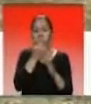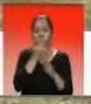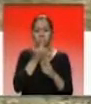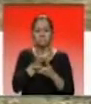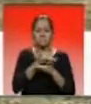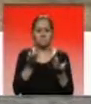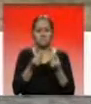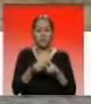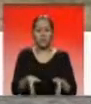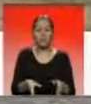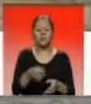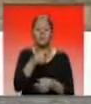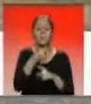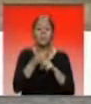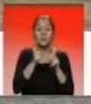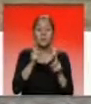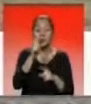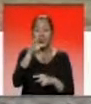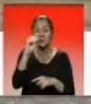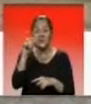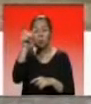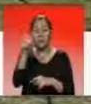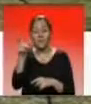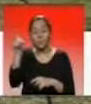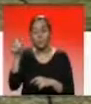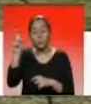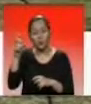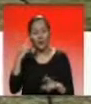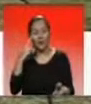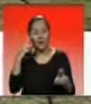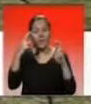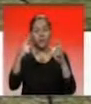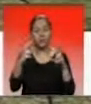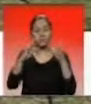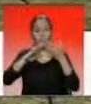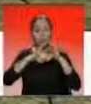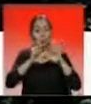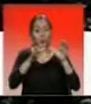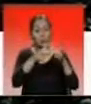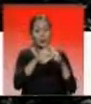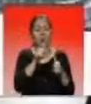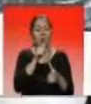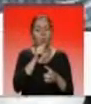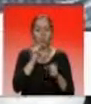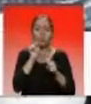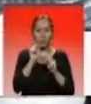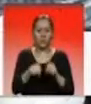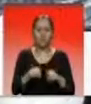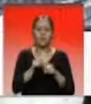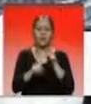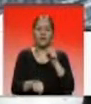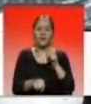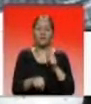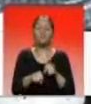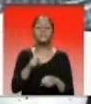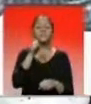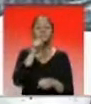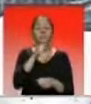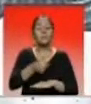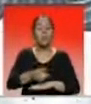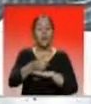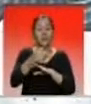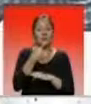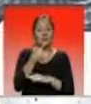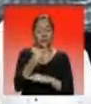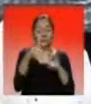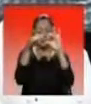Consideran que establecer un mínimo de 100 personas para reconocer a un sistema comunitario de riego es perjudicial. De su lado, las autoridades señalaron que